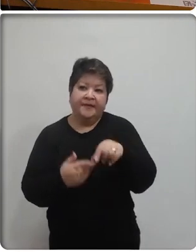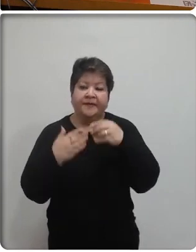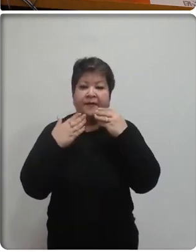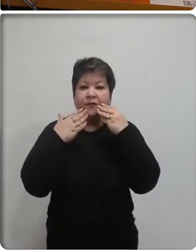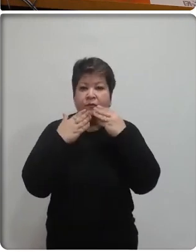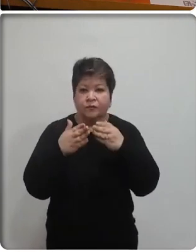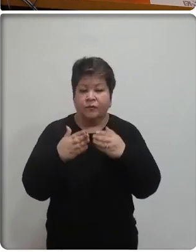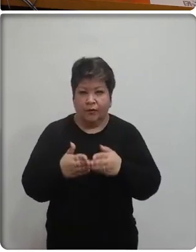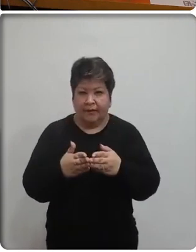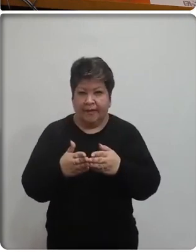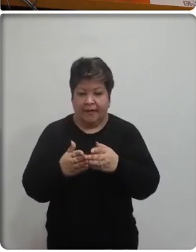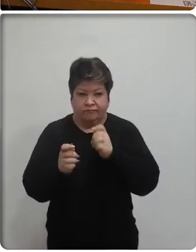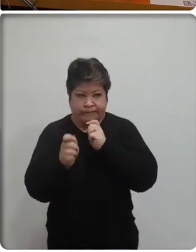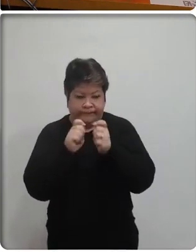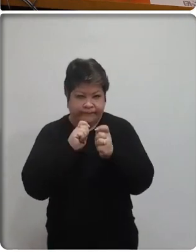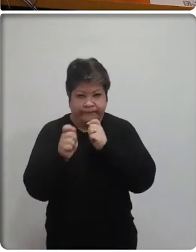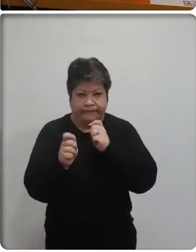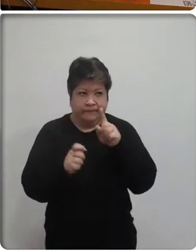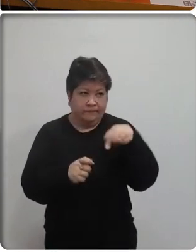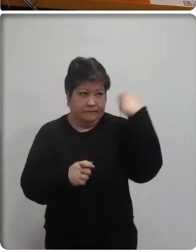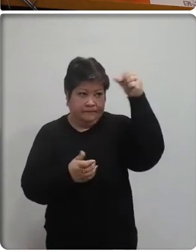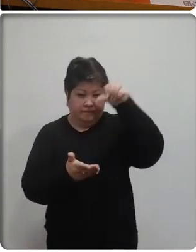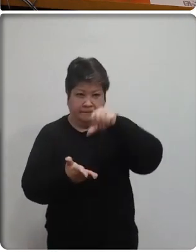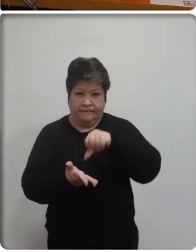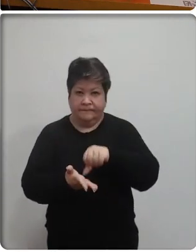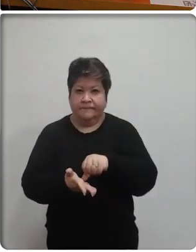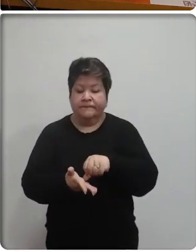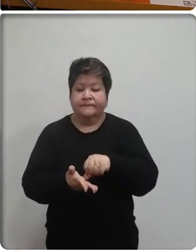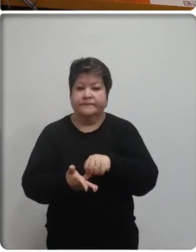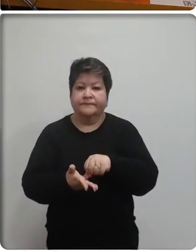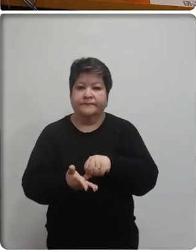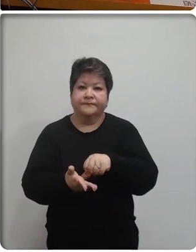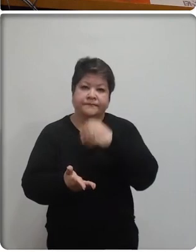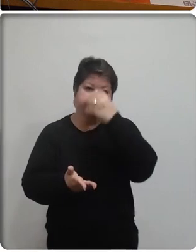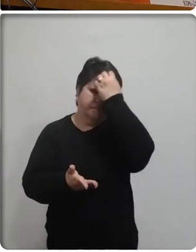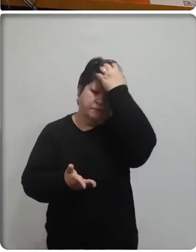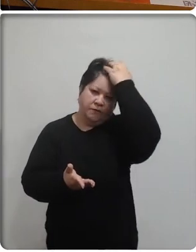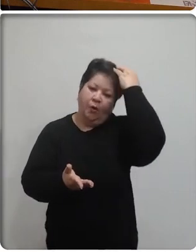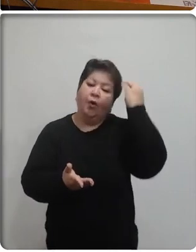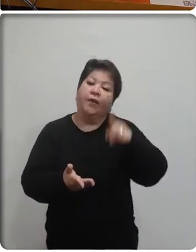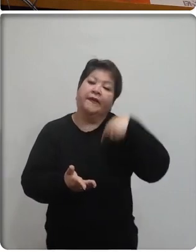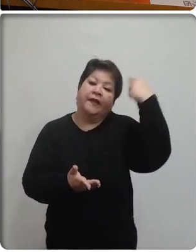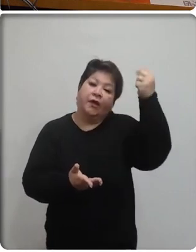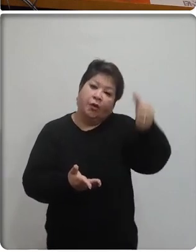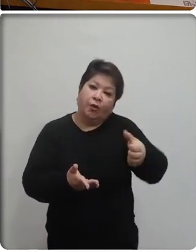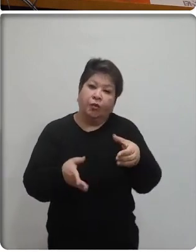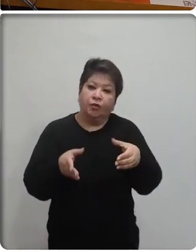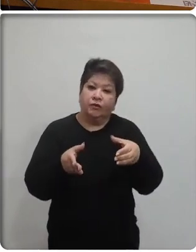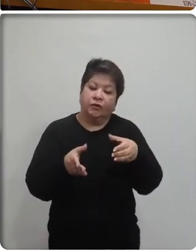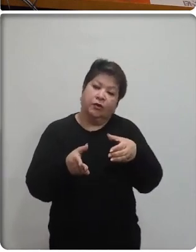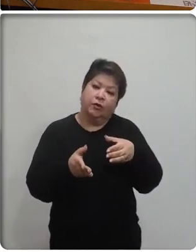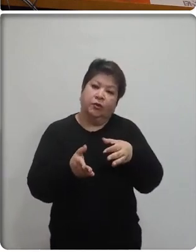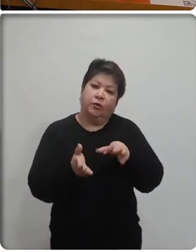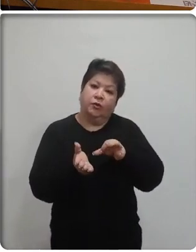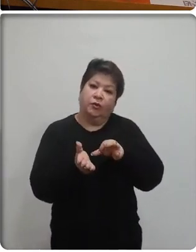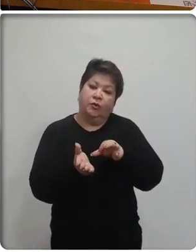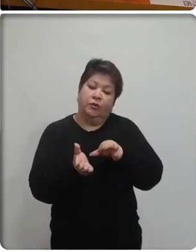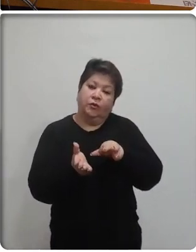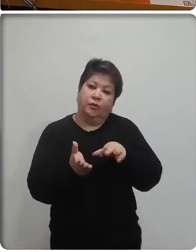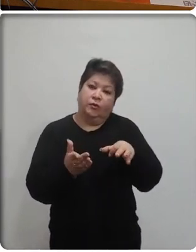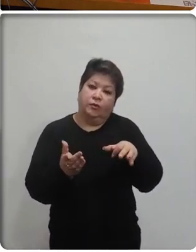externa, cuál ha sido la primera fase cumplida, que implicaba el diagnóstico de situación, y cuáles